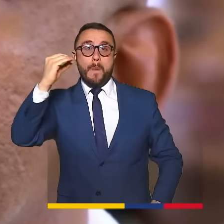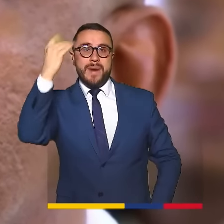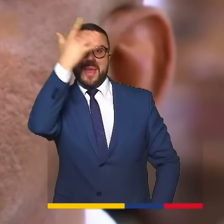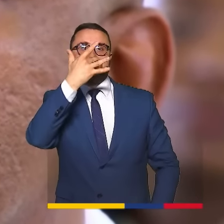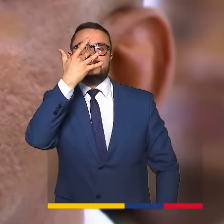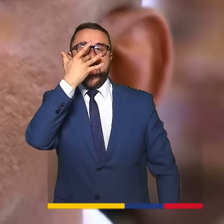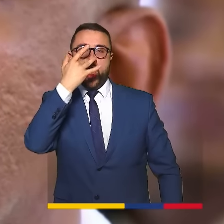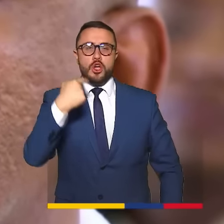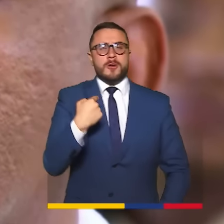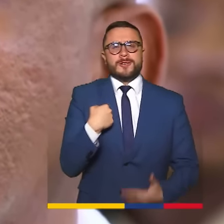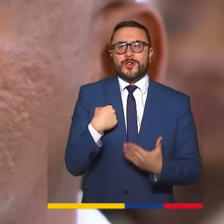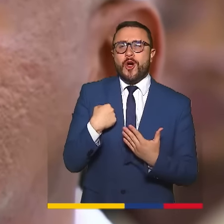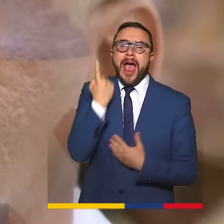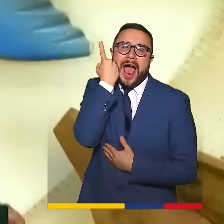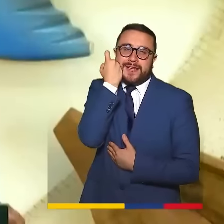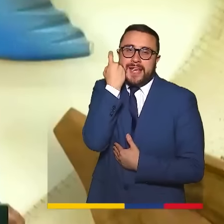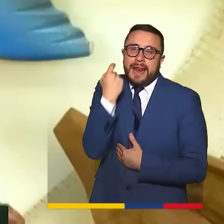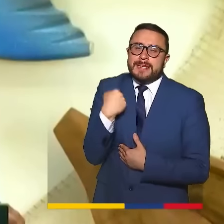ayer